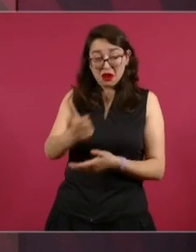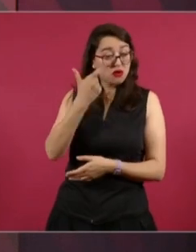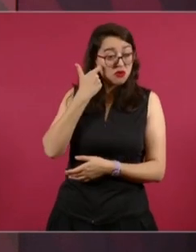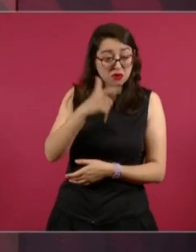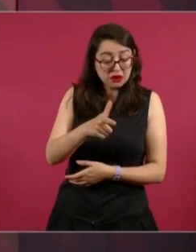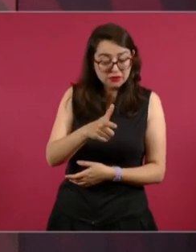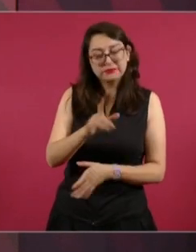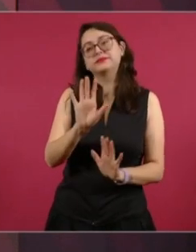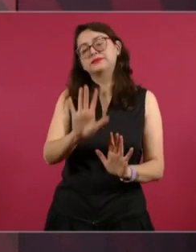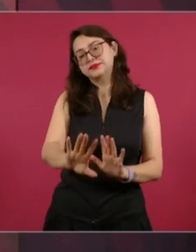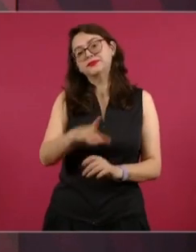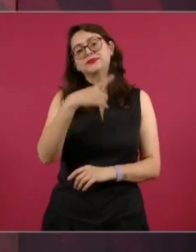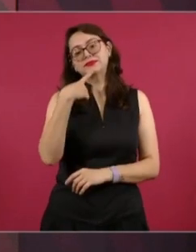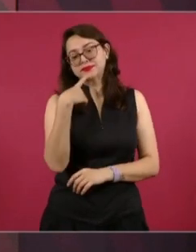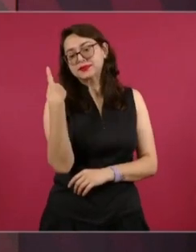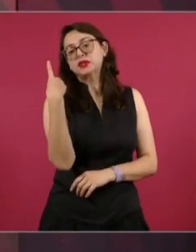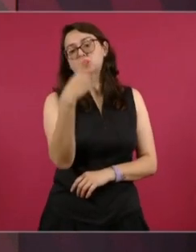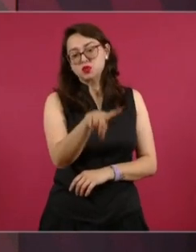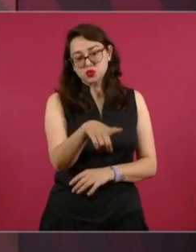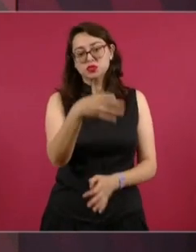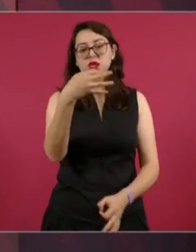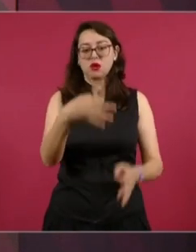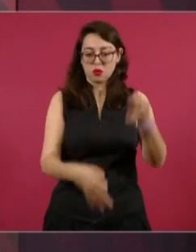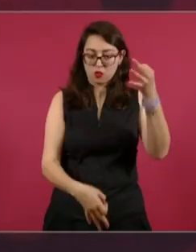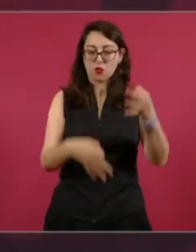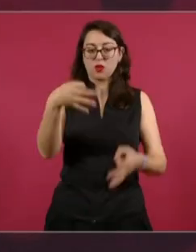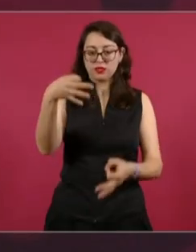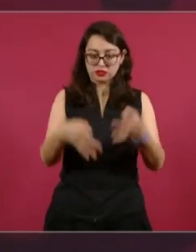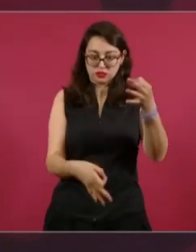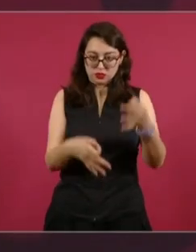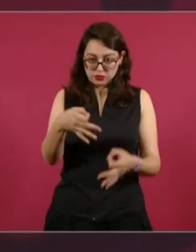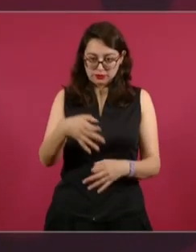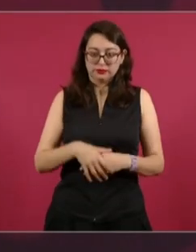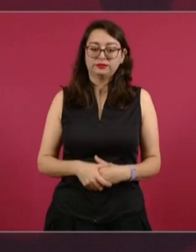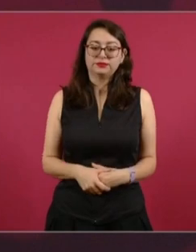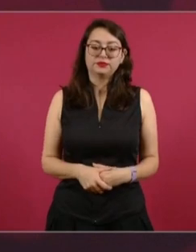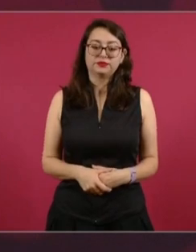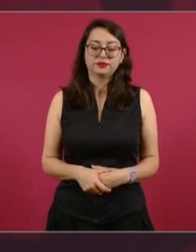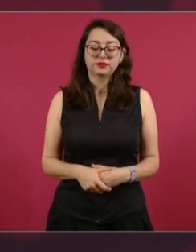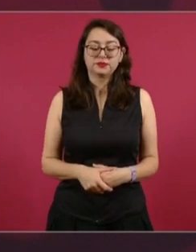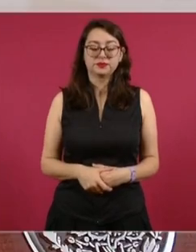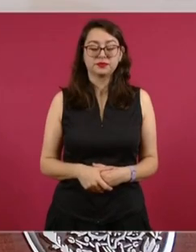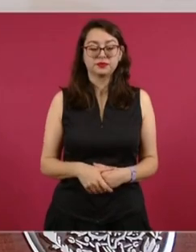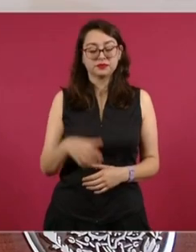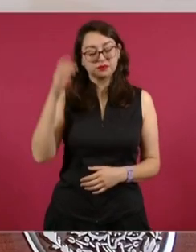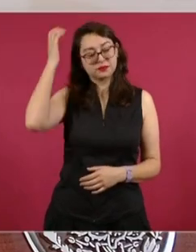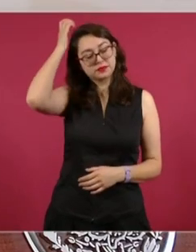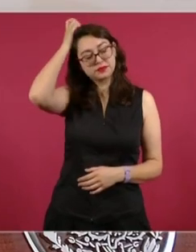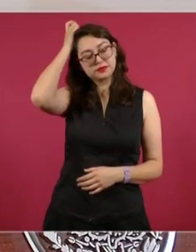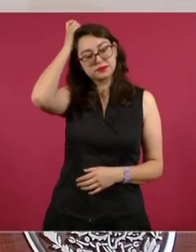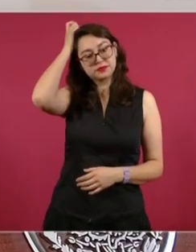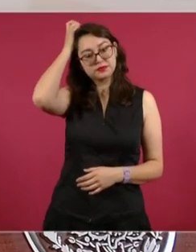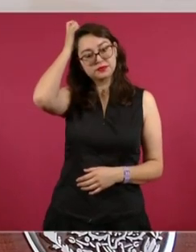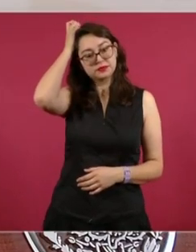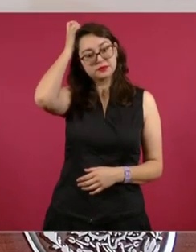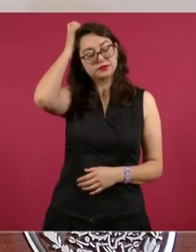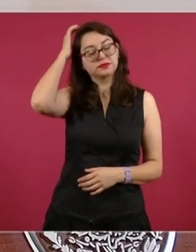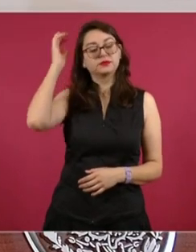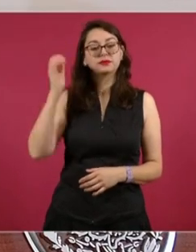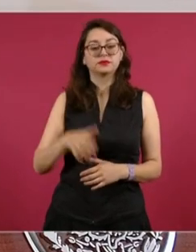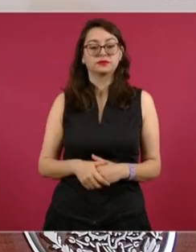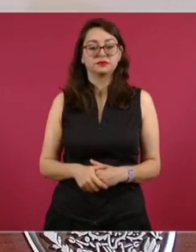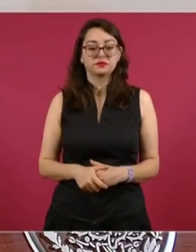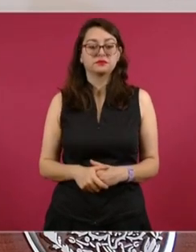recursos adicionales porque llegan a